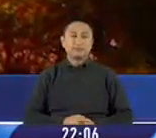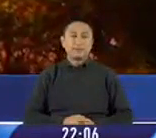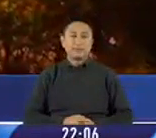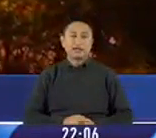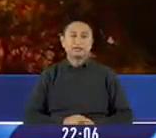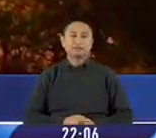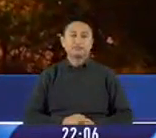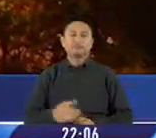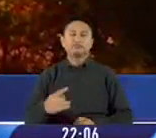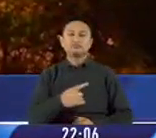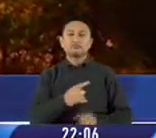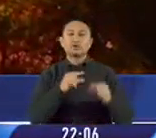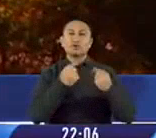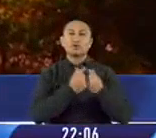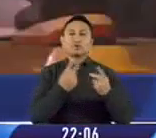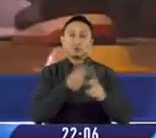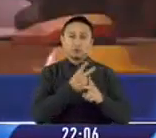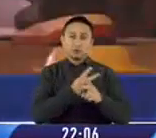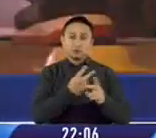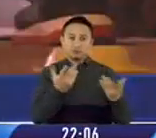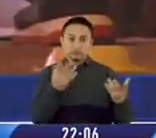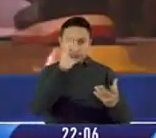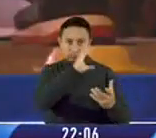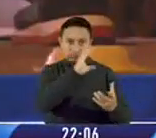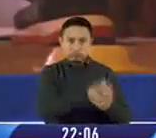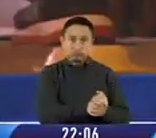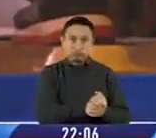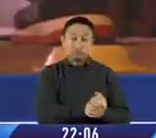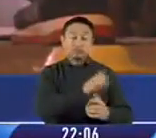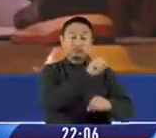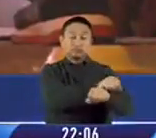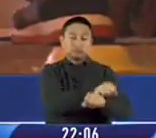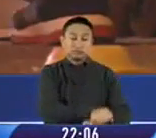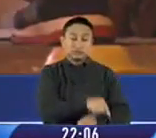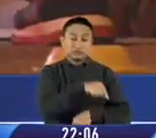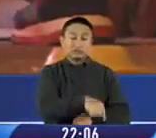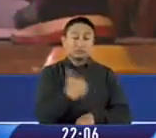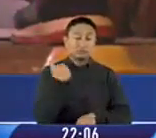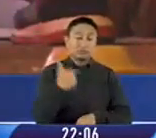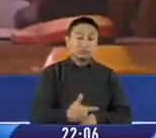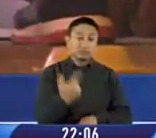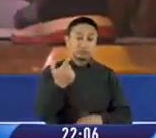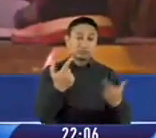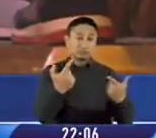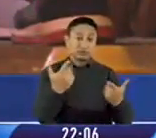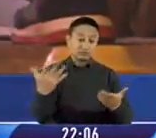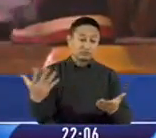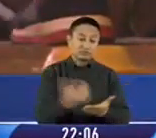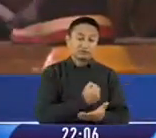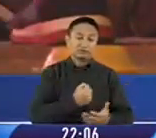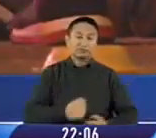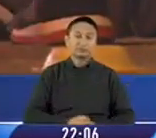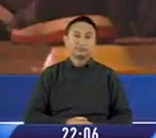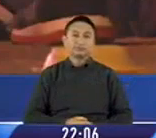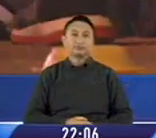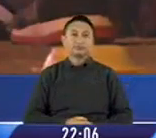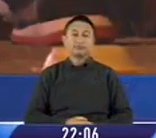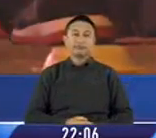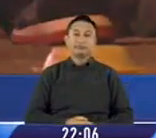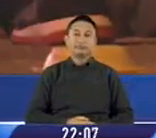de esta estructura delictiva y decomisar las armas de fuego que habrían sido utilizadas